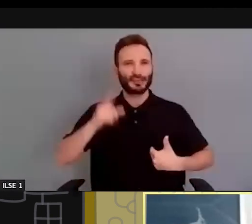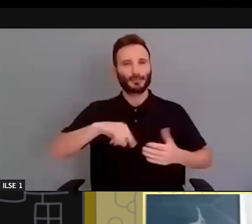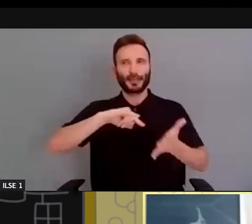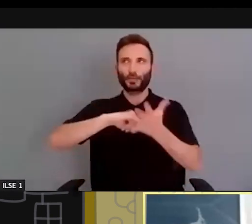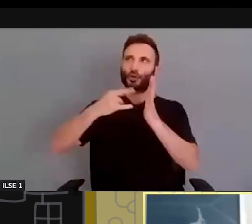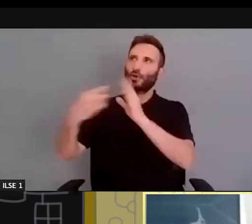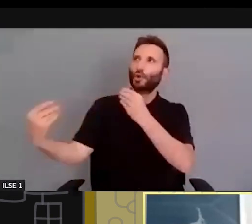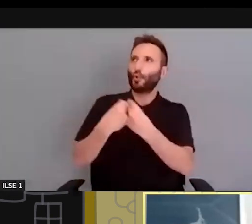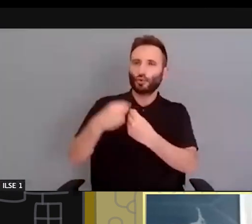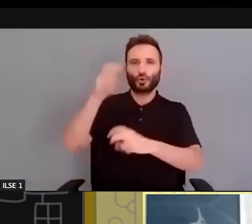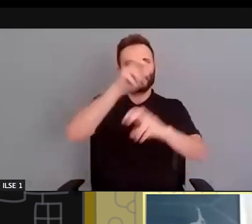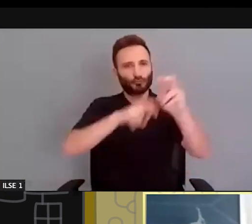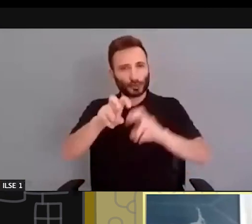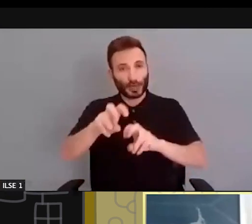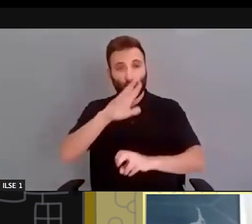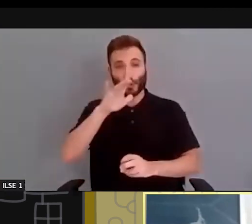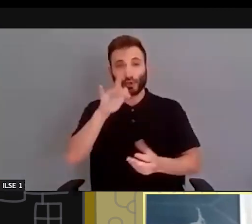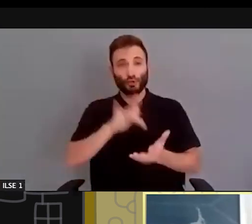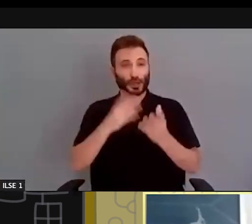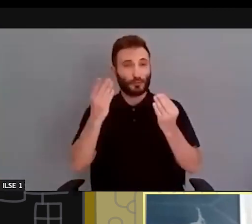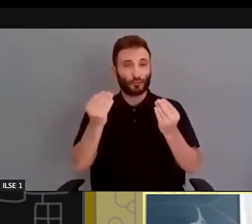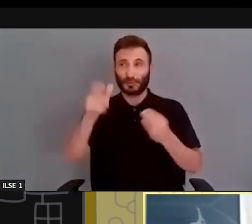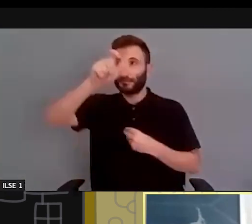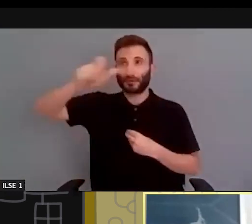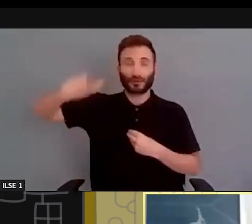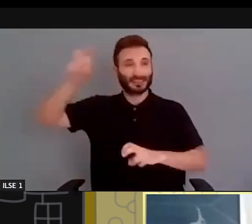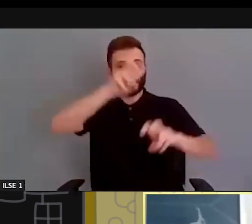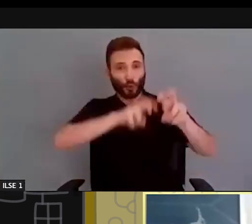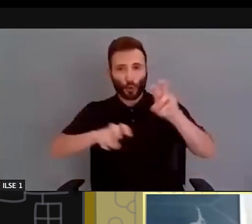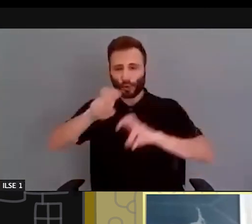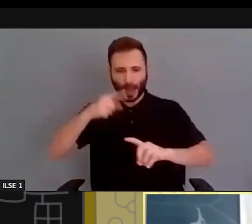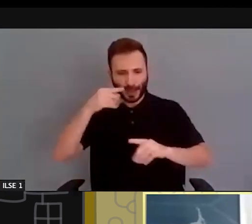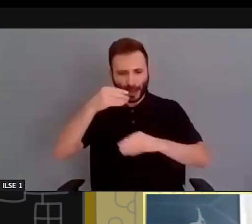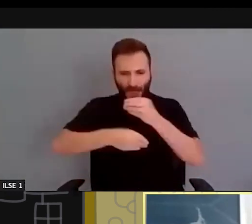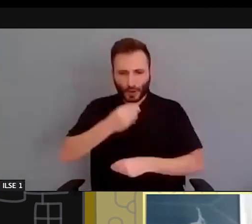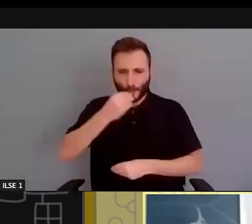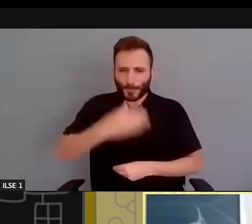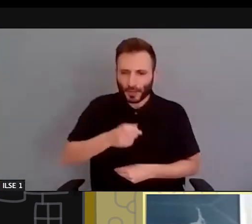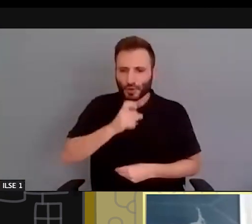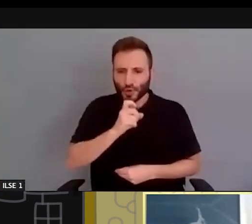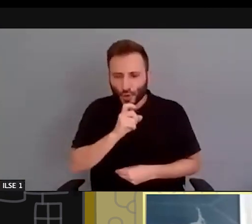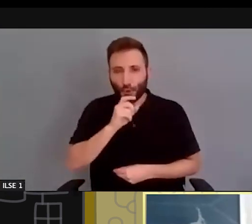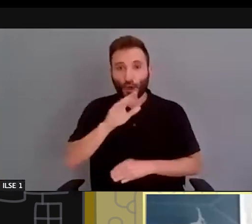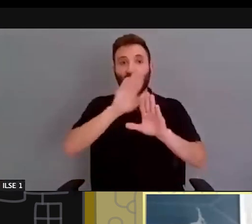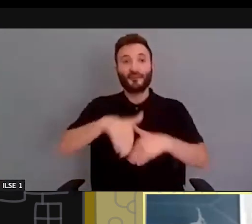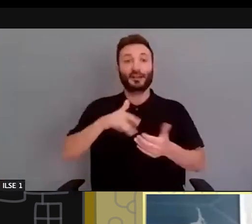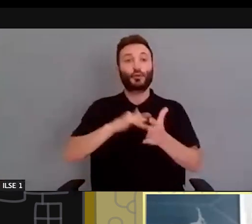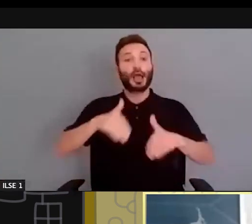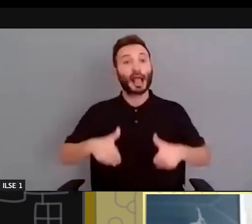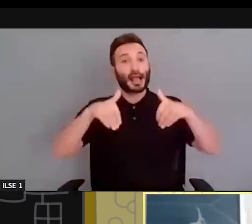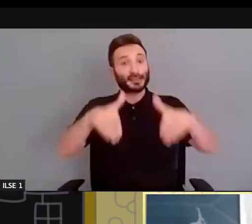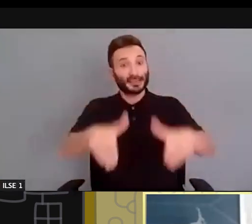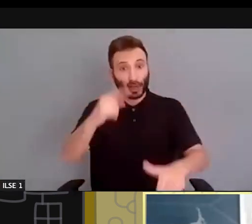todos estamos intentando hacer el bien, pero si hemos tenido una candidatura de la India para